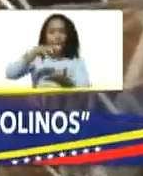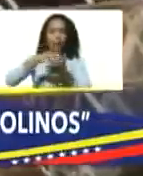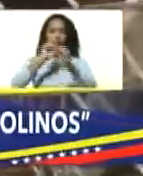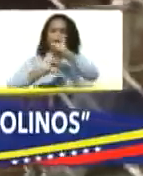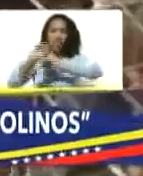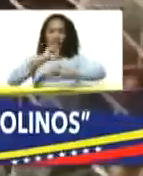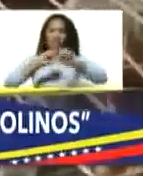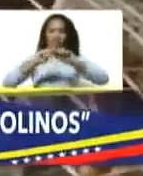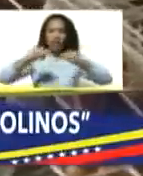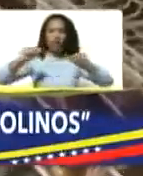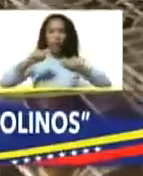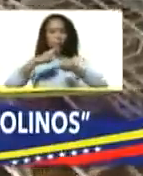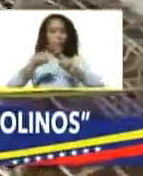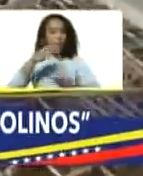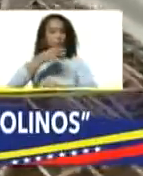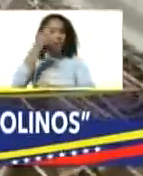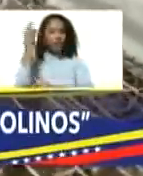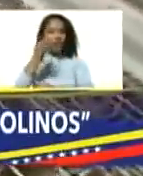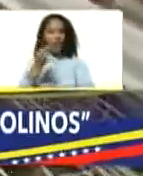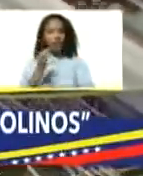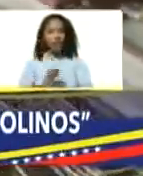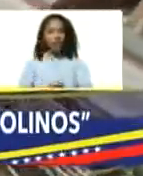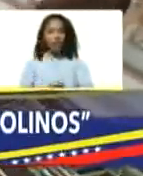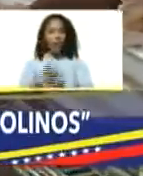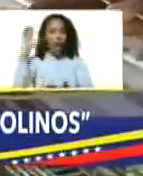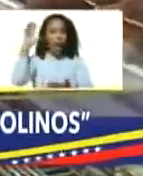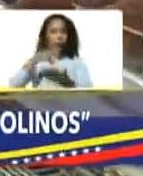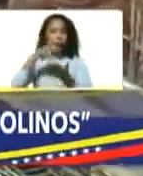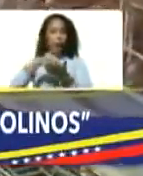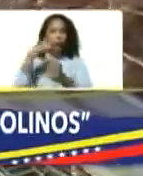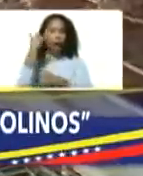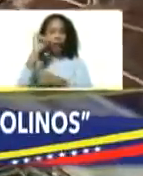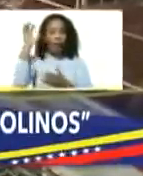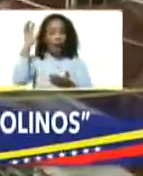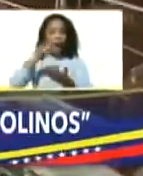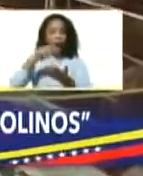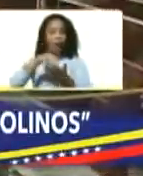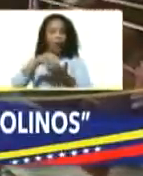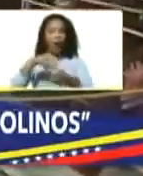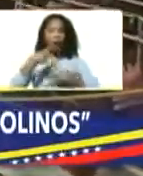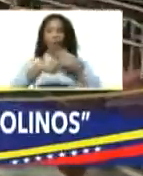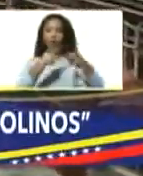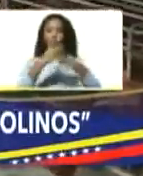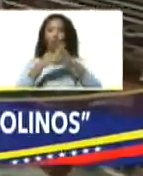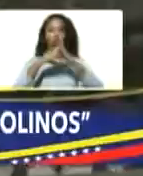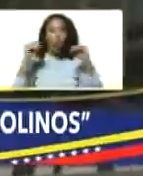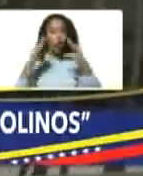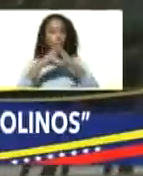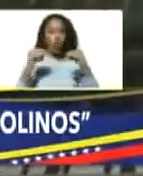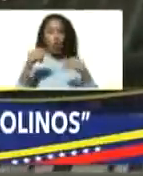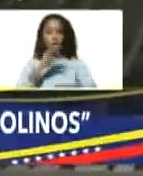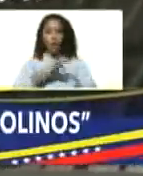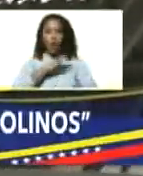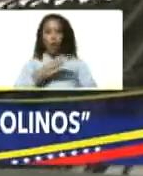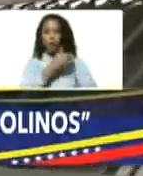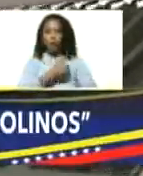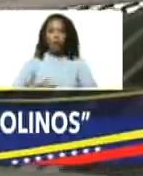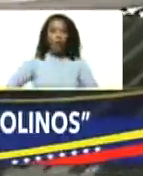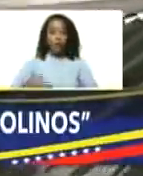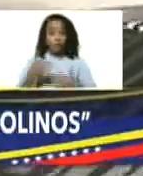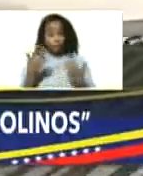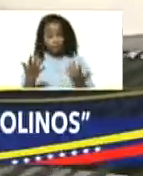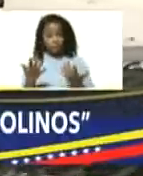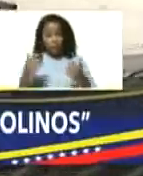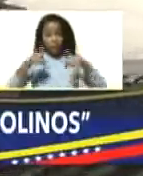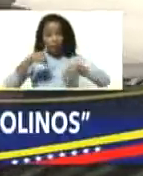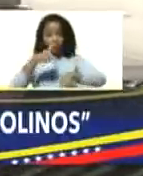territorio pero verdaderamente en aragua tenemos un aragua que produce de todo señor presidente y de hecho